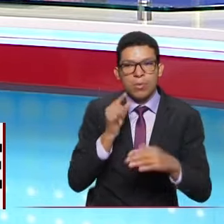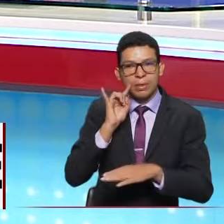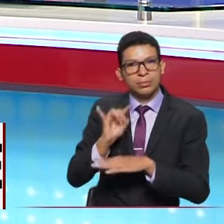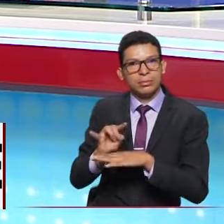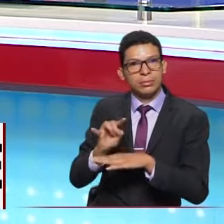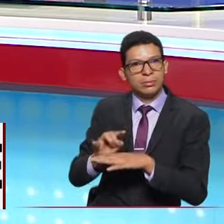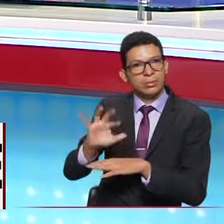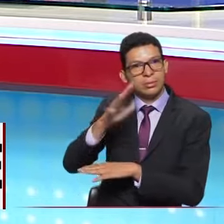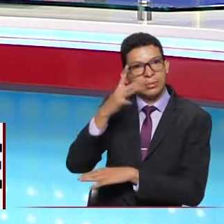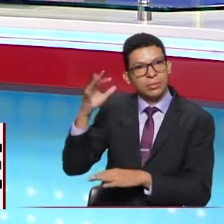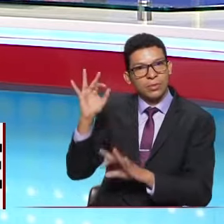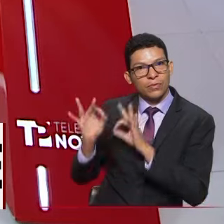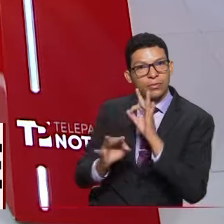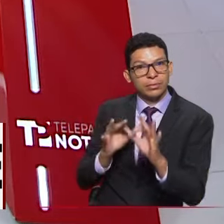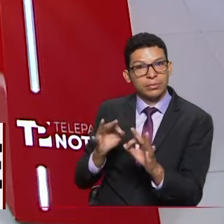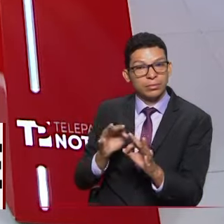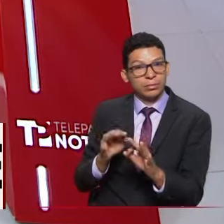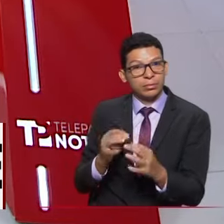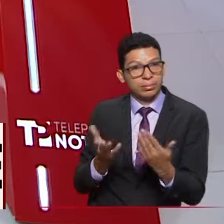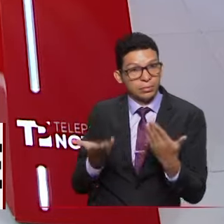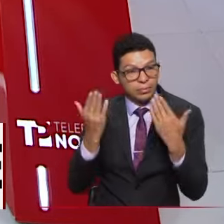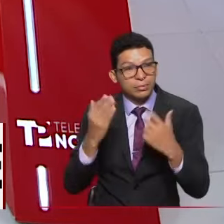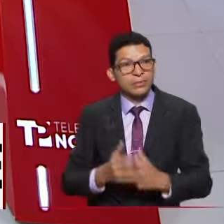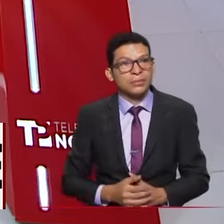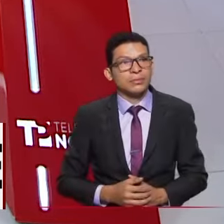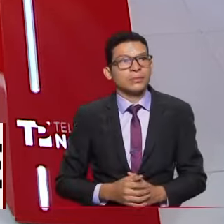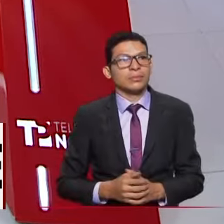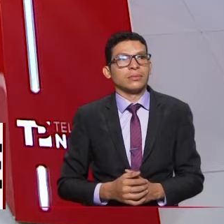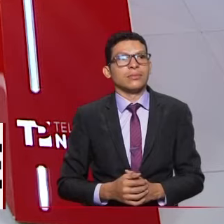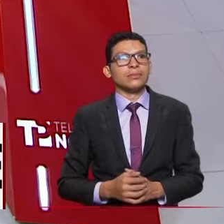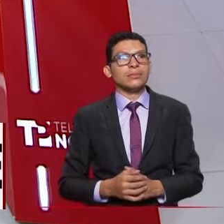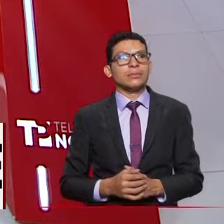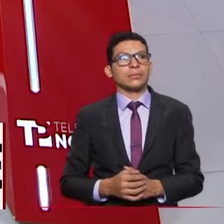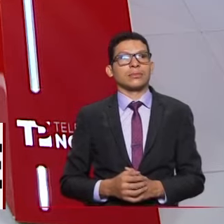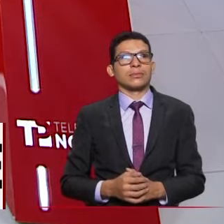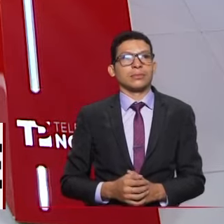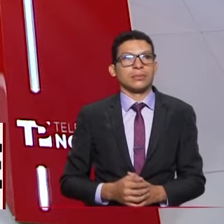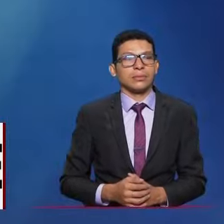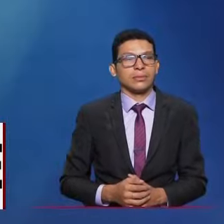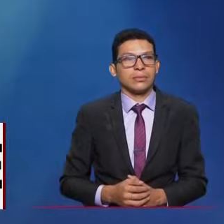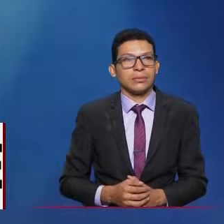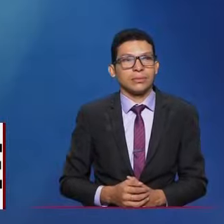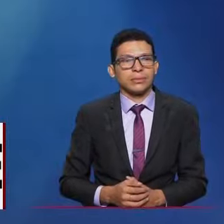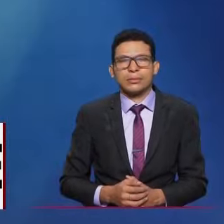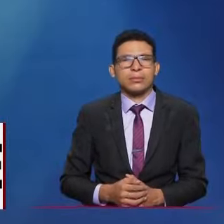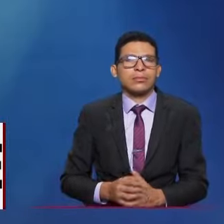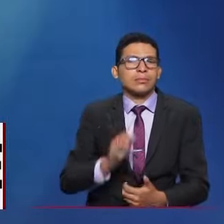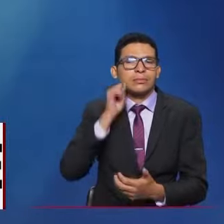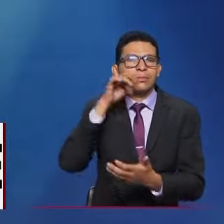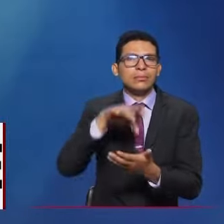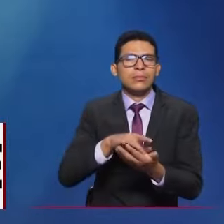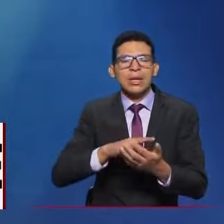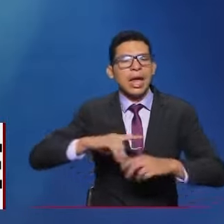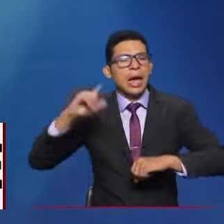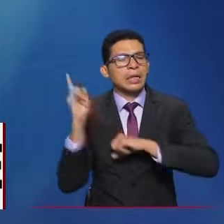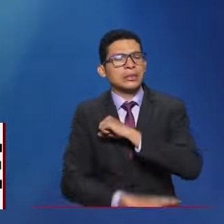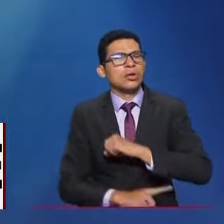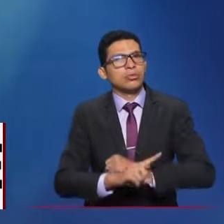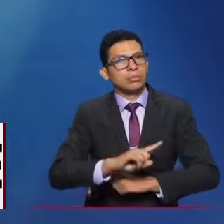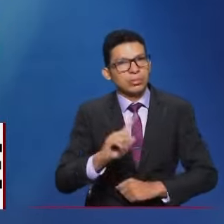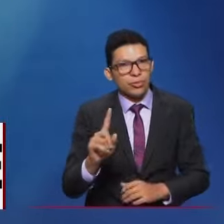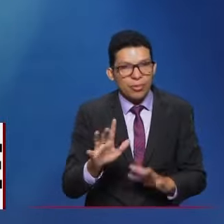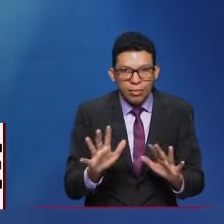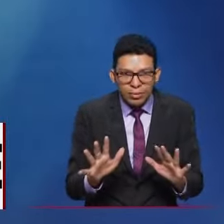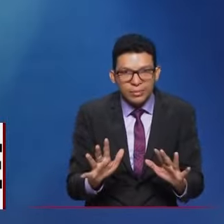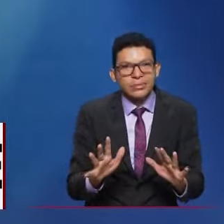es ese proceso? Son estrategias también que se están adelantando. Pero lo que dije es, uno no puede llegar solamente con garrote y zanahoria. Usted tiene que llegar